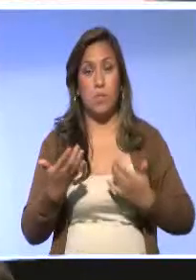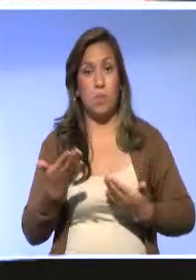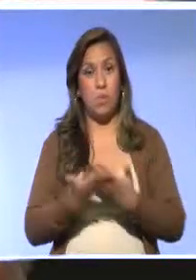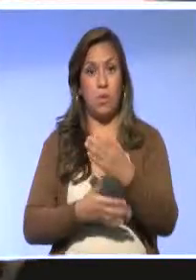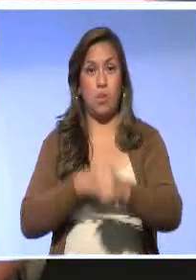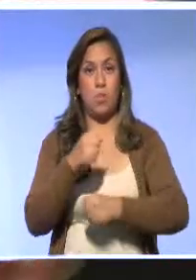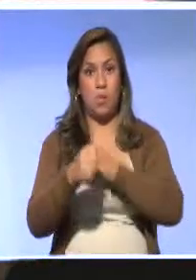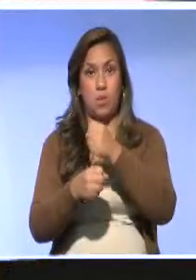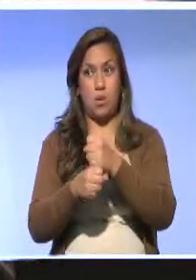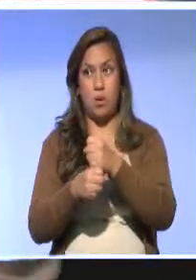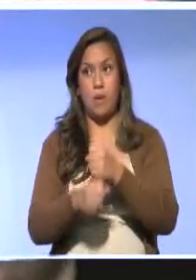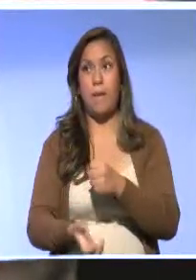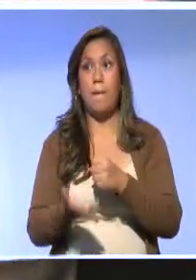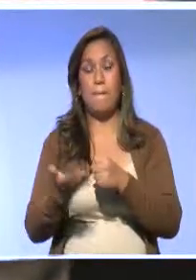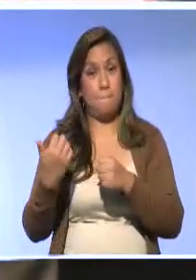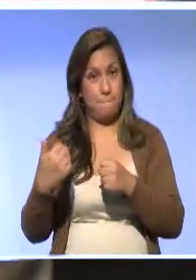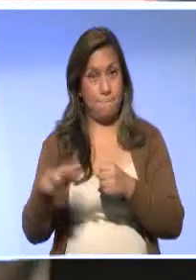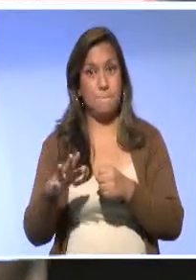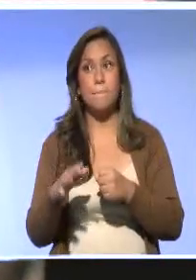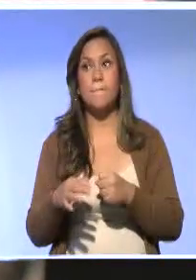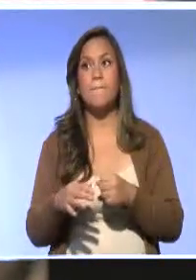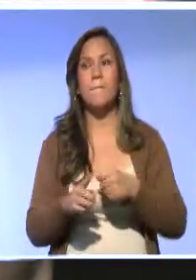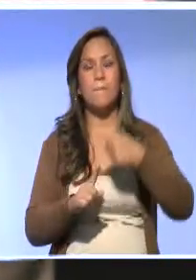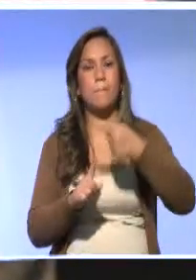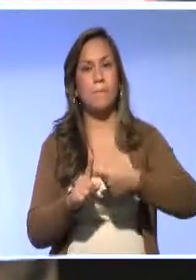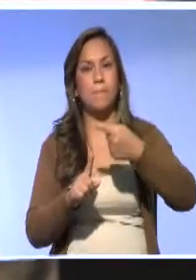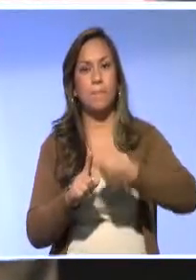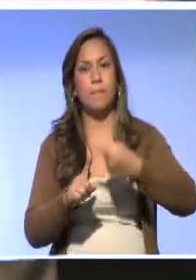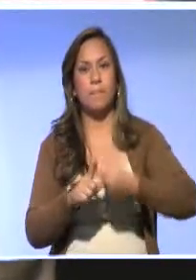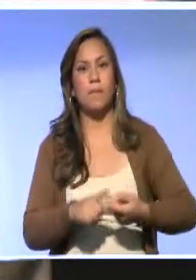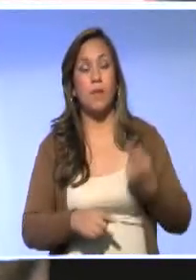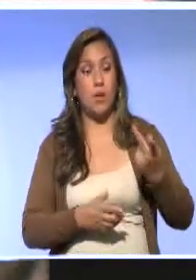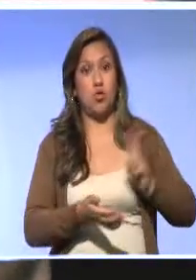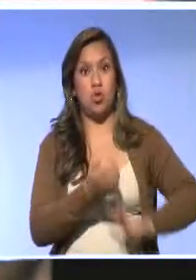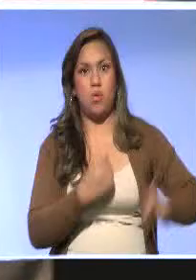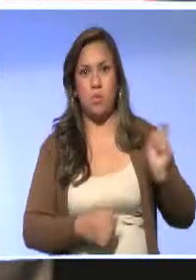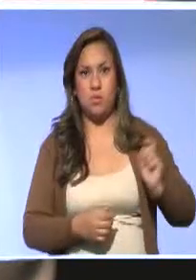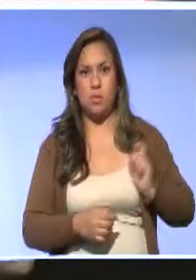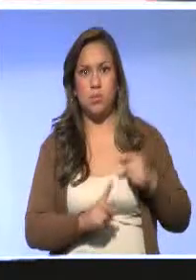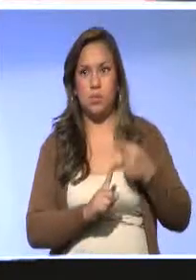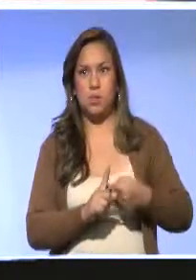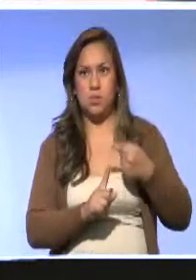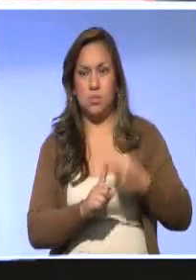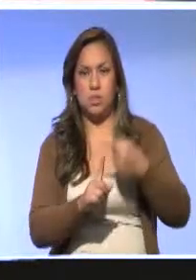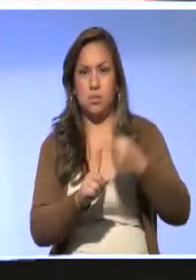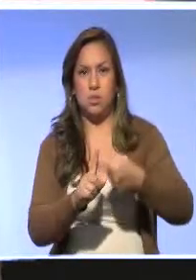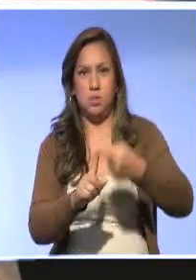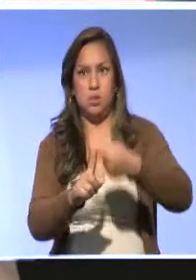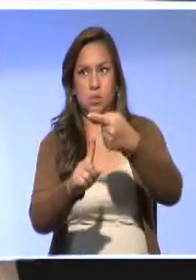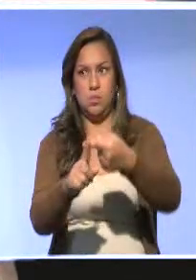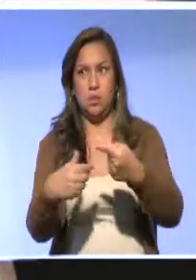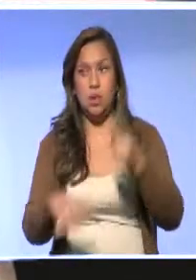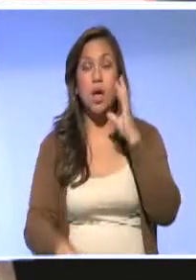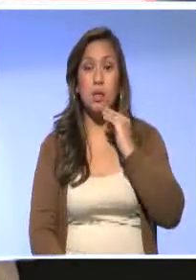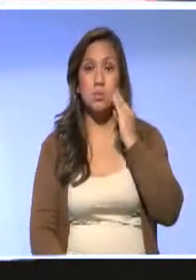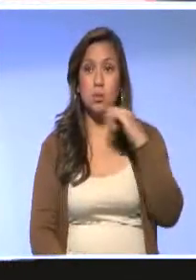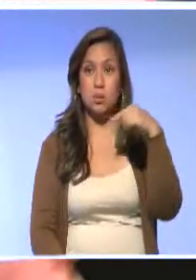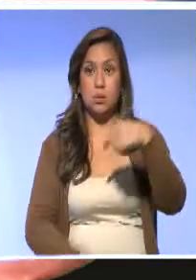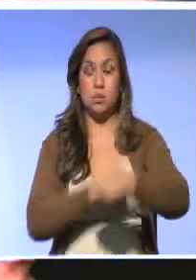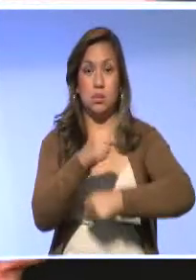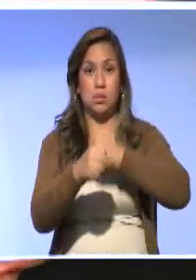y uno de los temas que usted ya lo mencionó es la mensualización de los décimos se ha visto y se tiene ya la experiencia a lo largo de este año